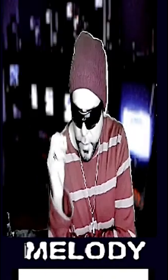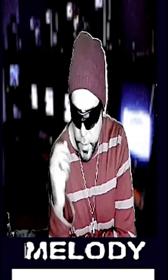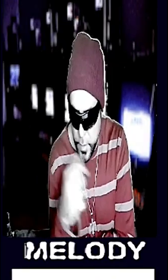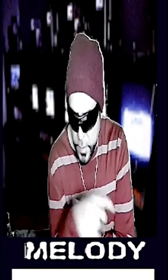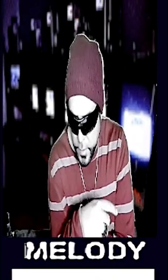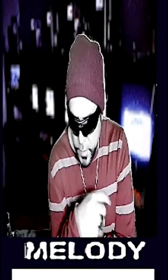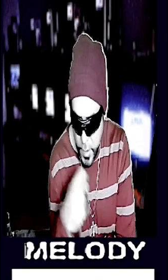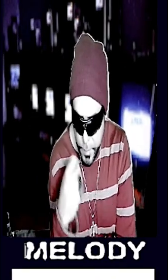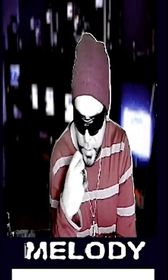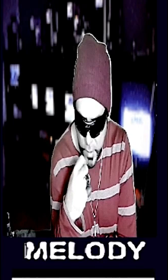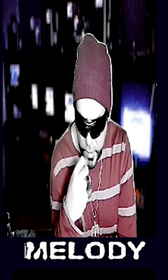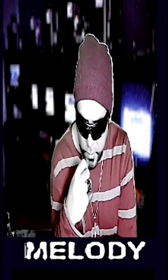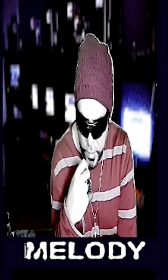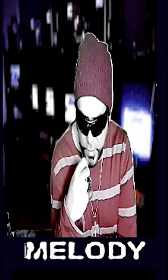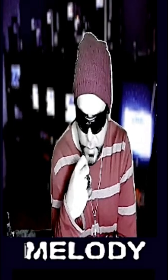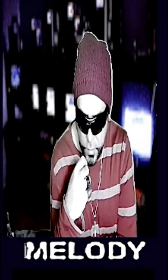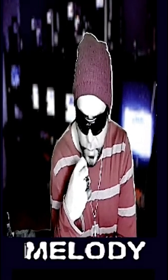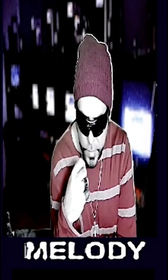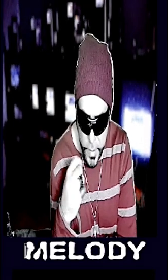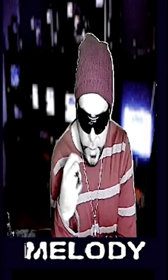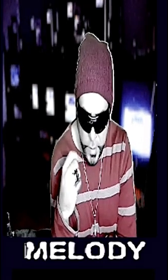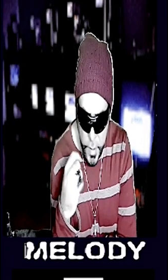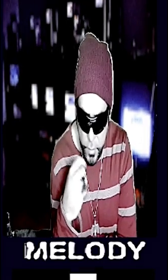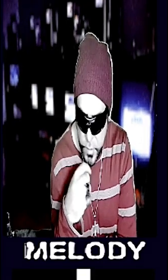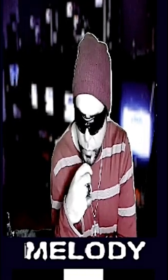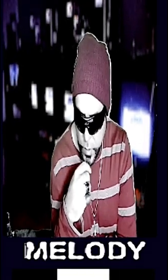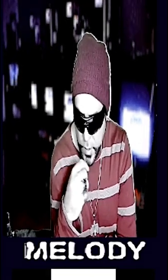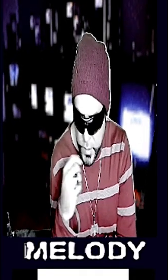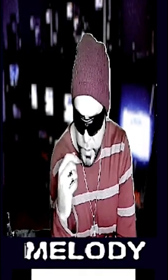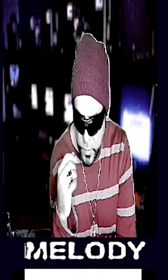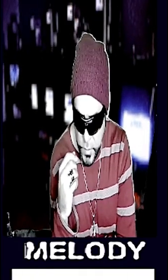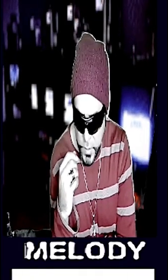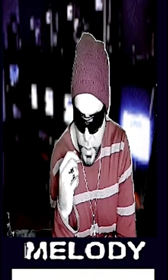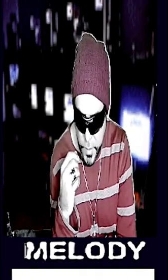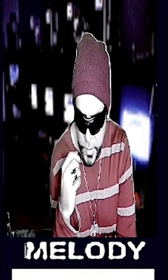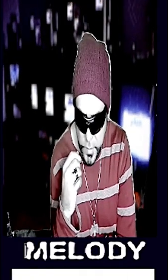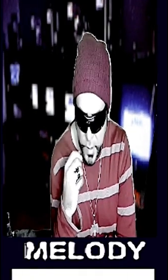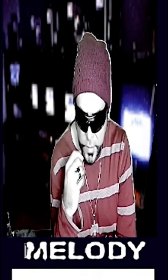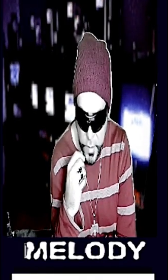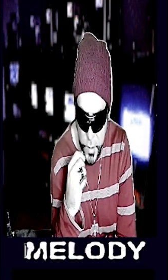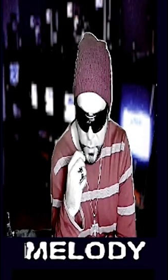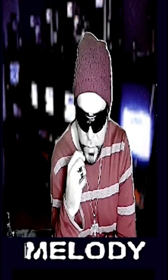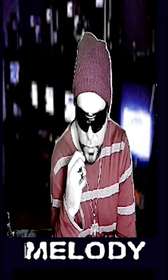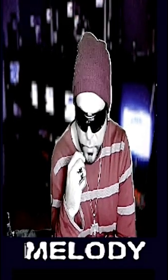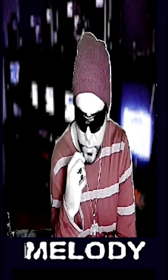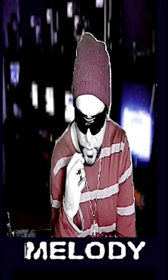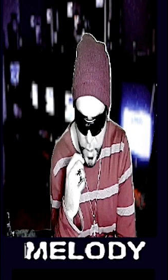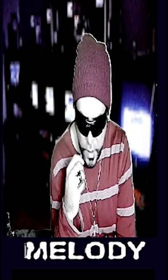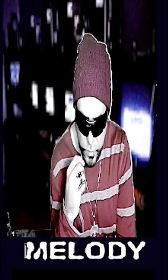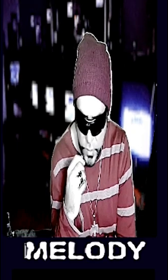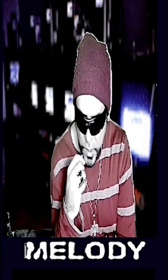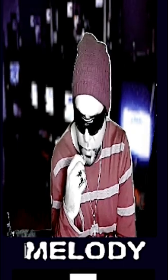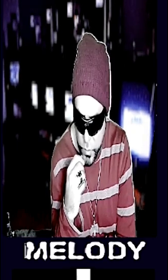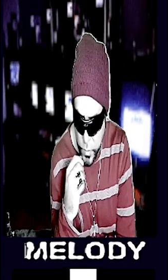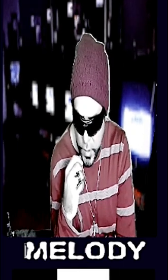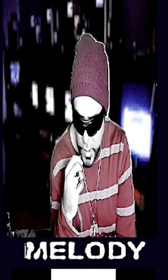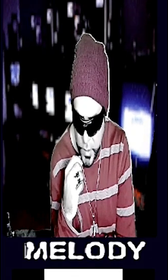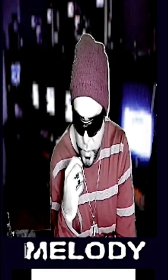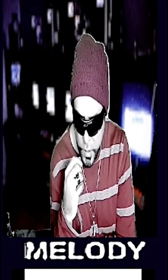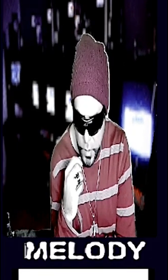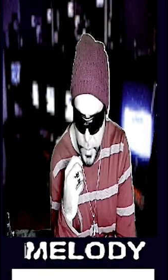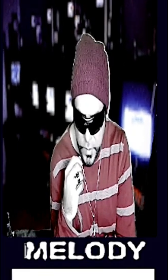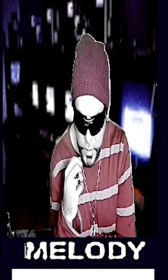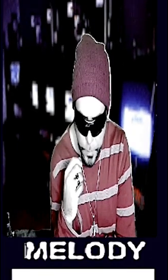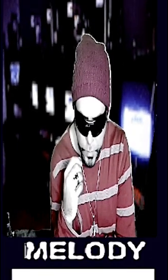que que el partido es de donde viene que tan consecuente ha sido si realmente se ha ceñido se se ha ajustado a su